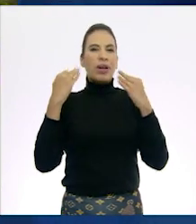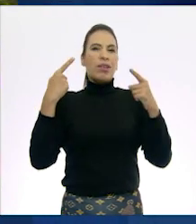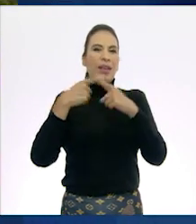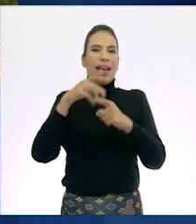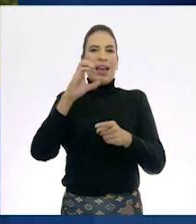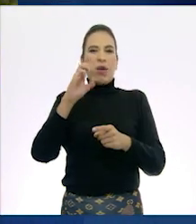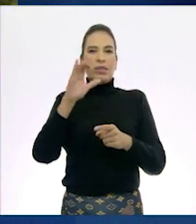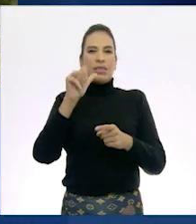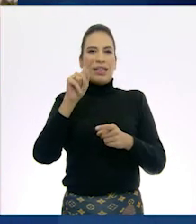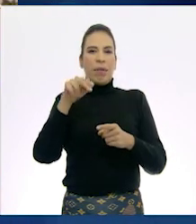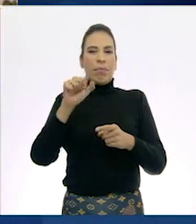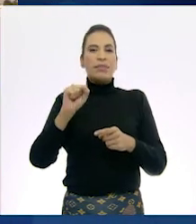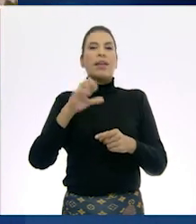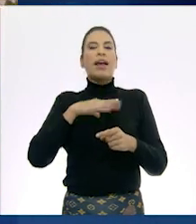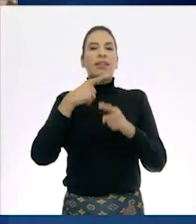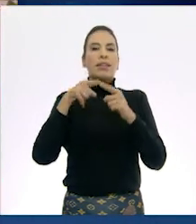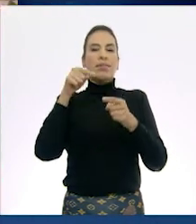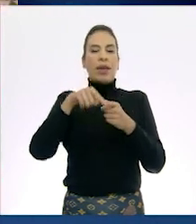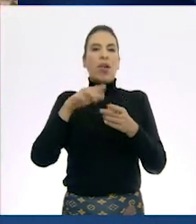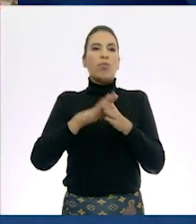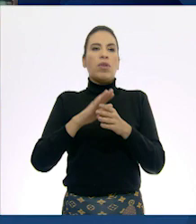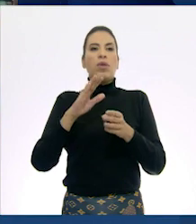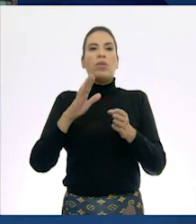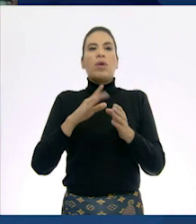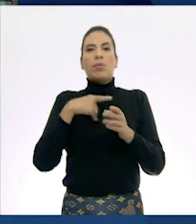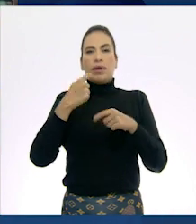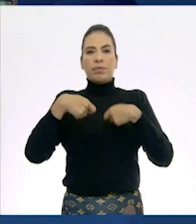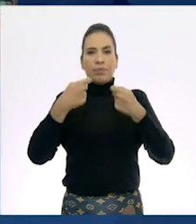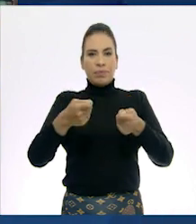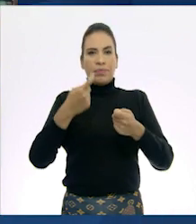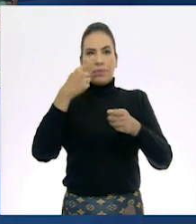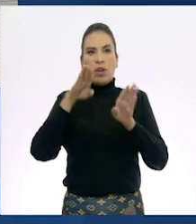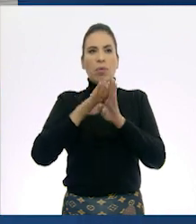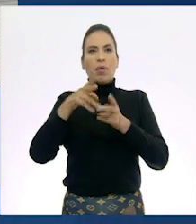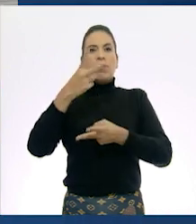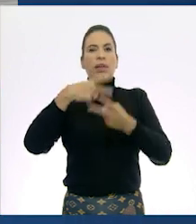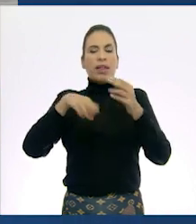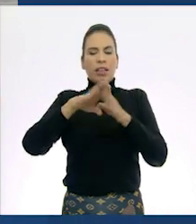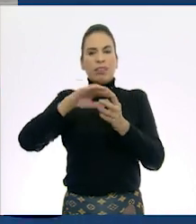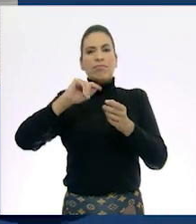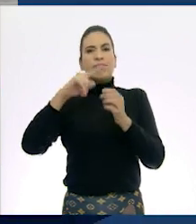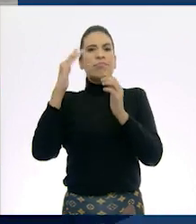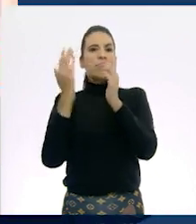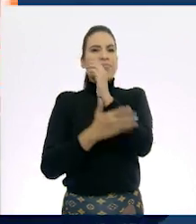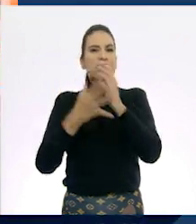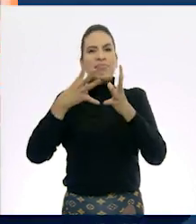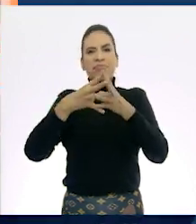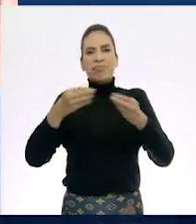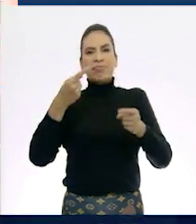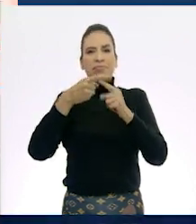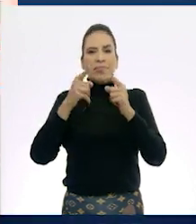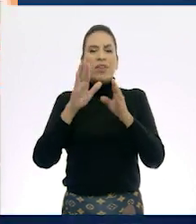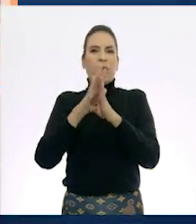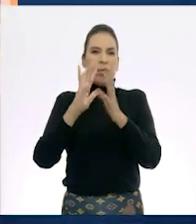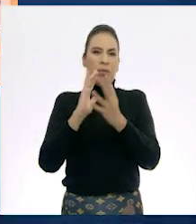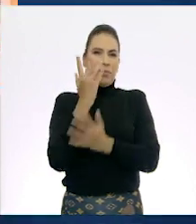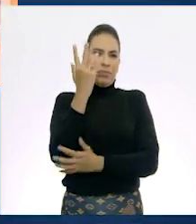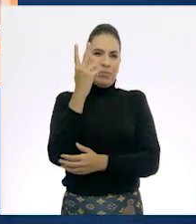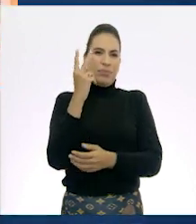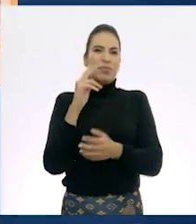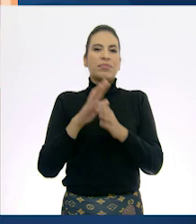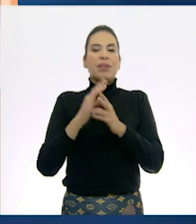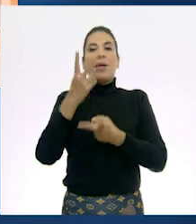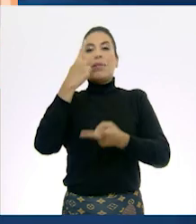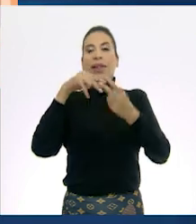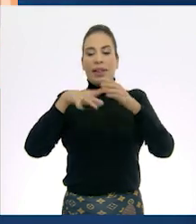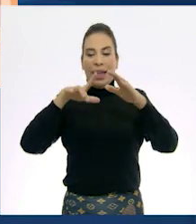medio ambiente están la desertificación como consecuencia de la deforestación, la